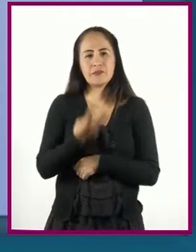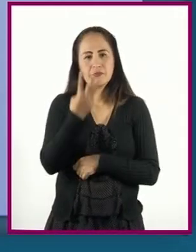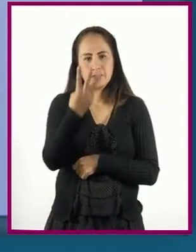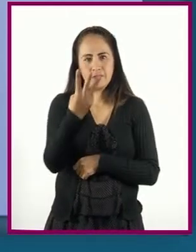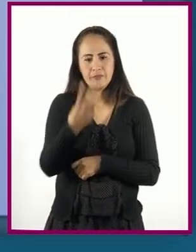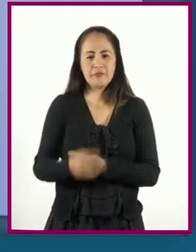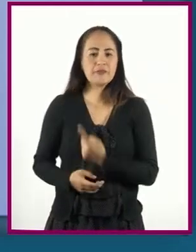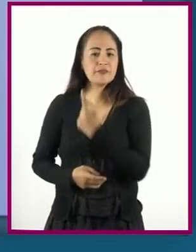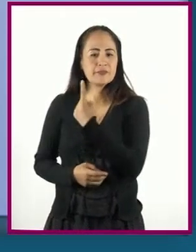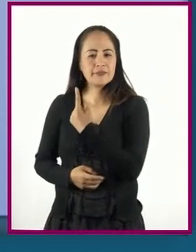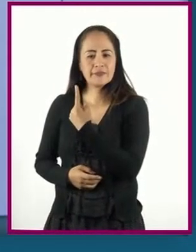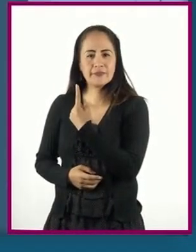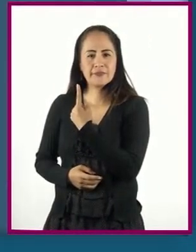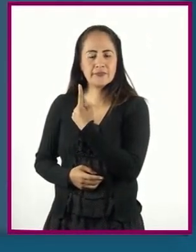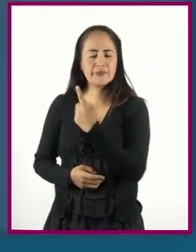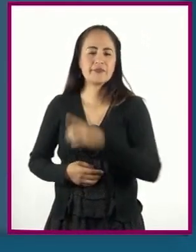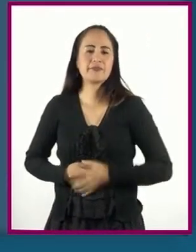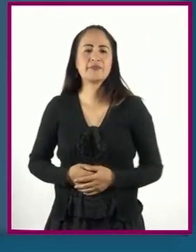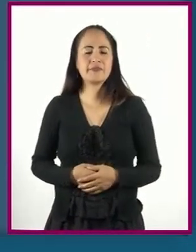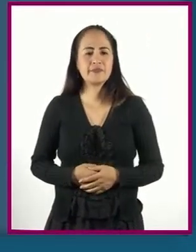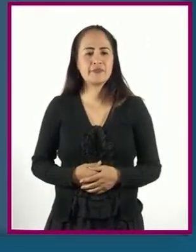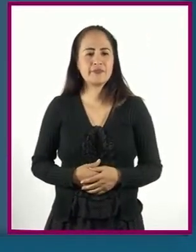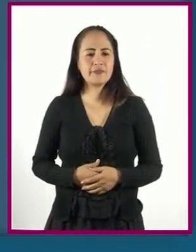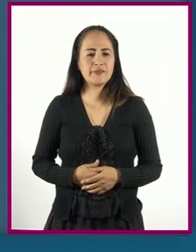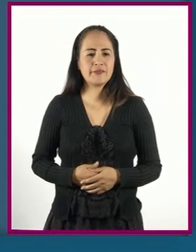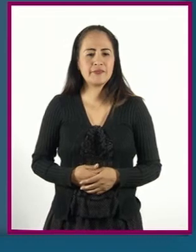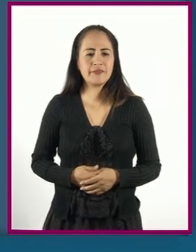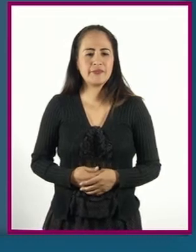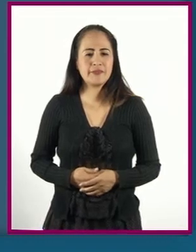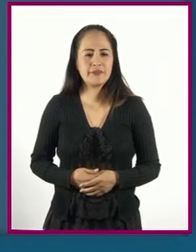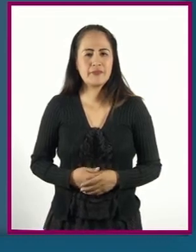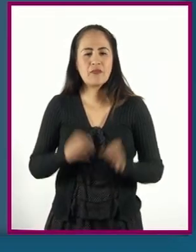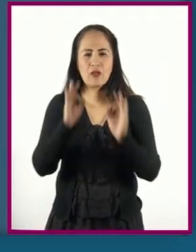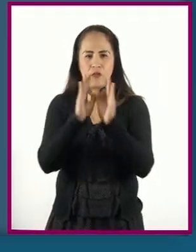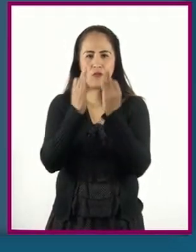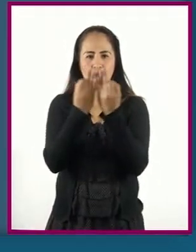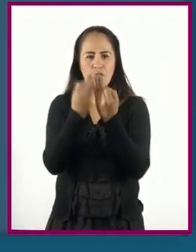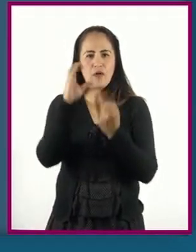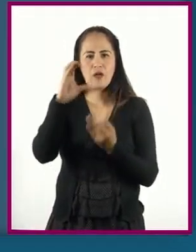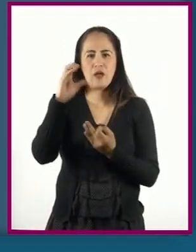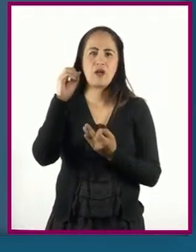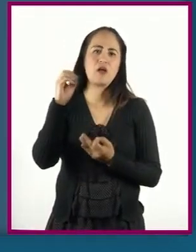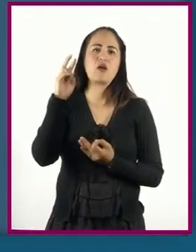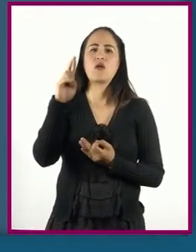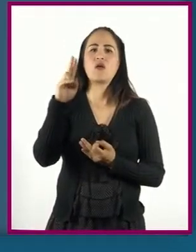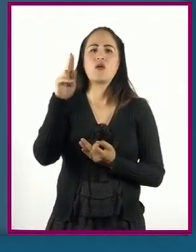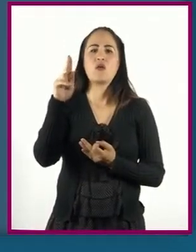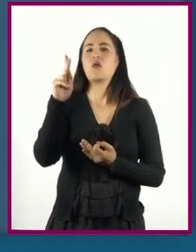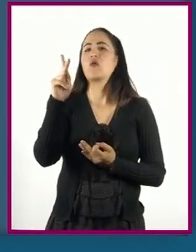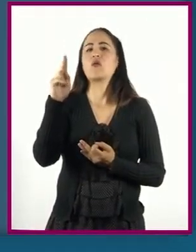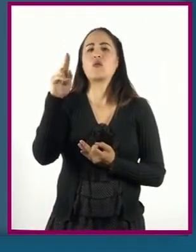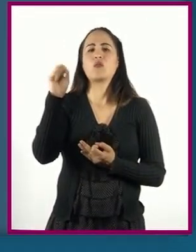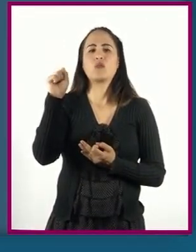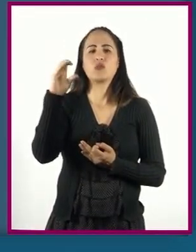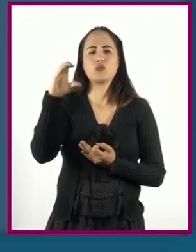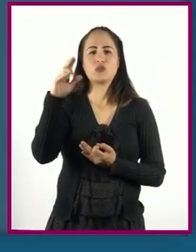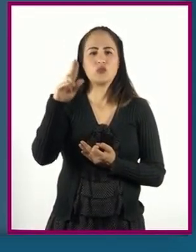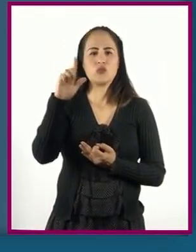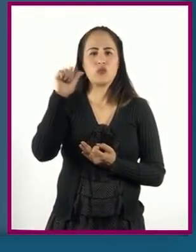explicar fenómenos eléctricos. Con ayuda del modelo corpuscular pueden representarse las diferentes especies